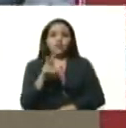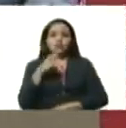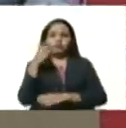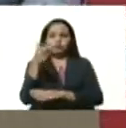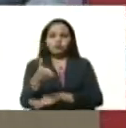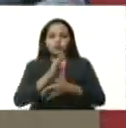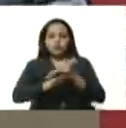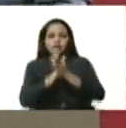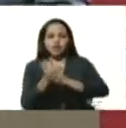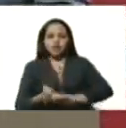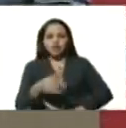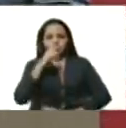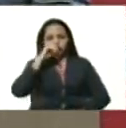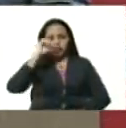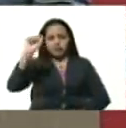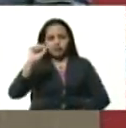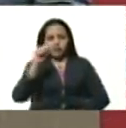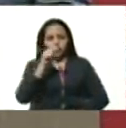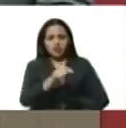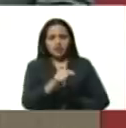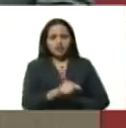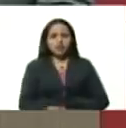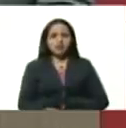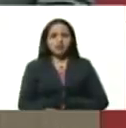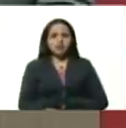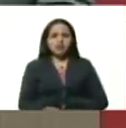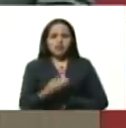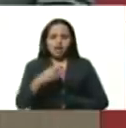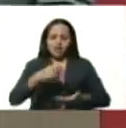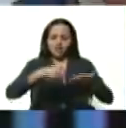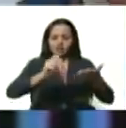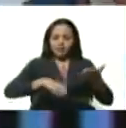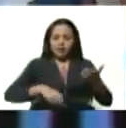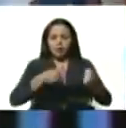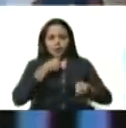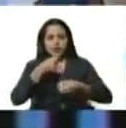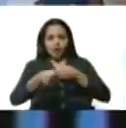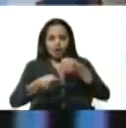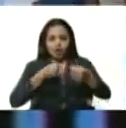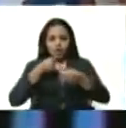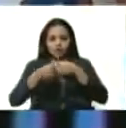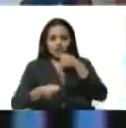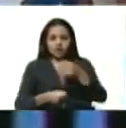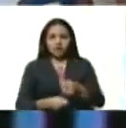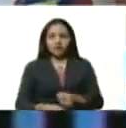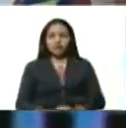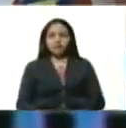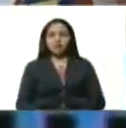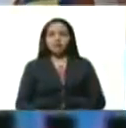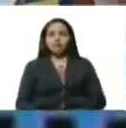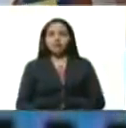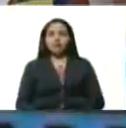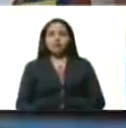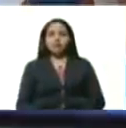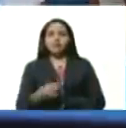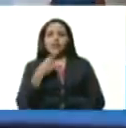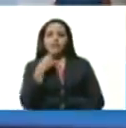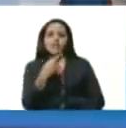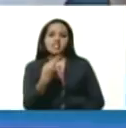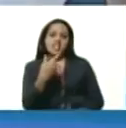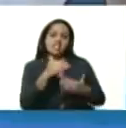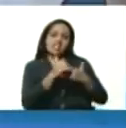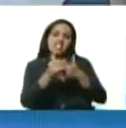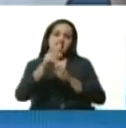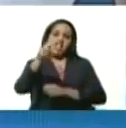Maduro. Esta es la portada del artículo, firmada por los periodistas Kelal Vivas y Juan Forero. Dice: gurú de la oposición